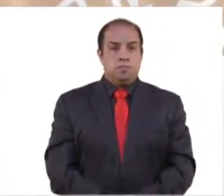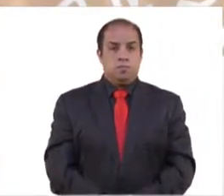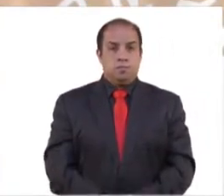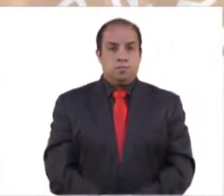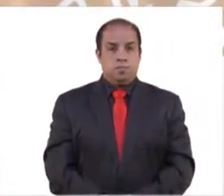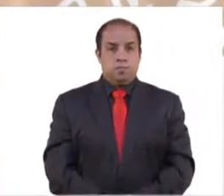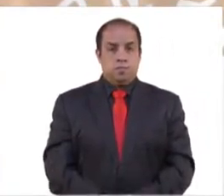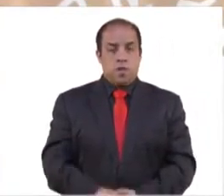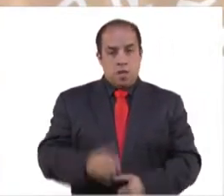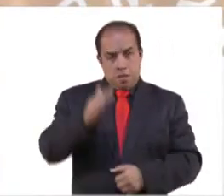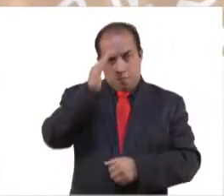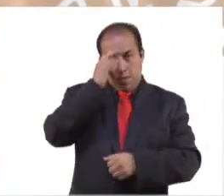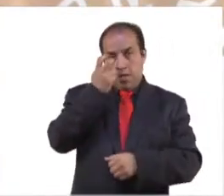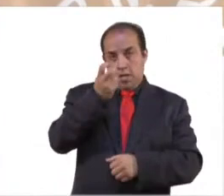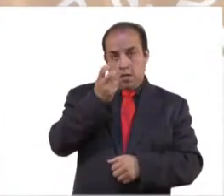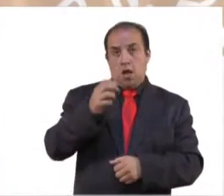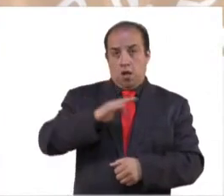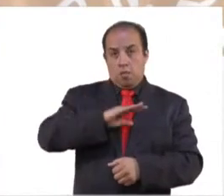eso, pero después se